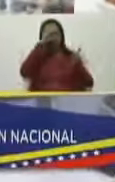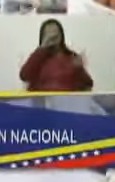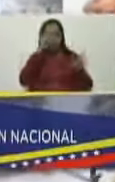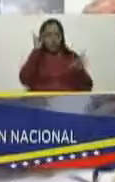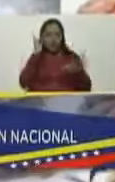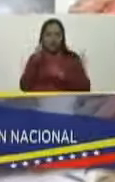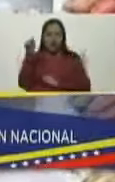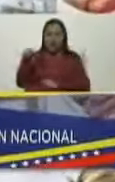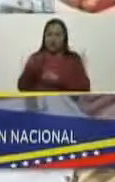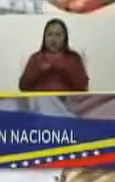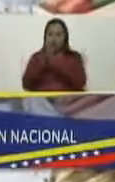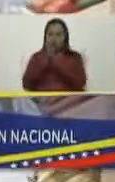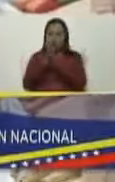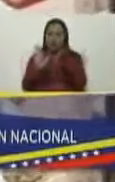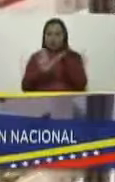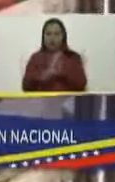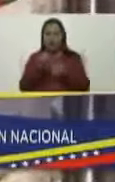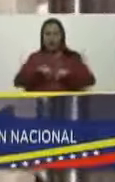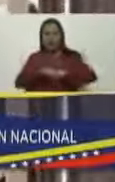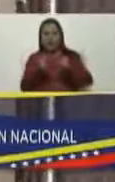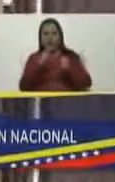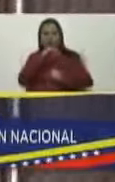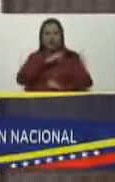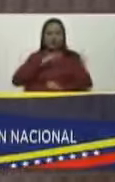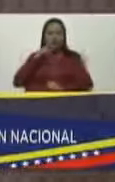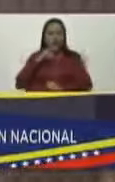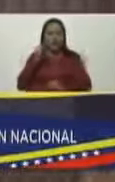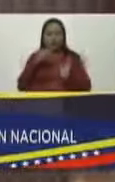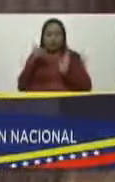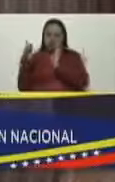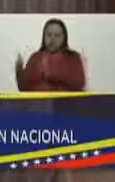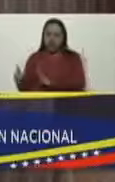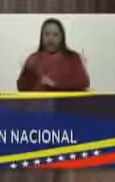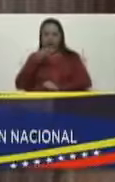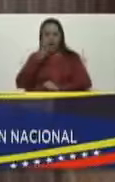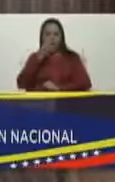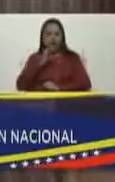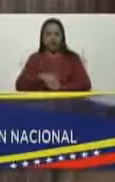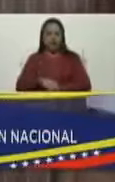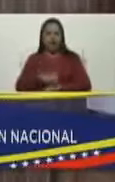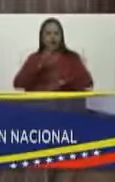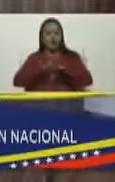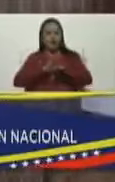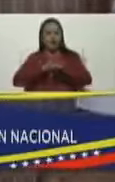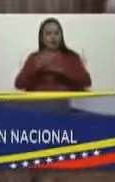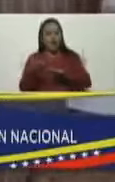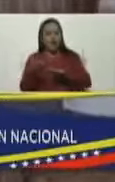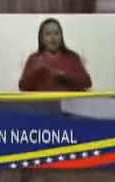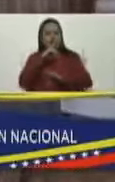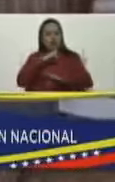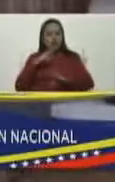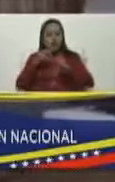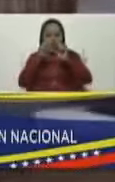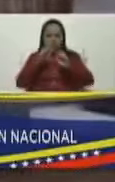en un emprendimiento de pan dulce y lo pusimos al lado del cafecito, porque la palmera sabe mejor con el café. No, no,